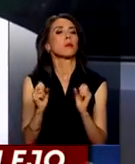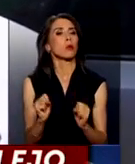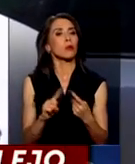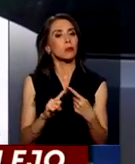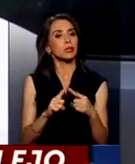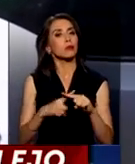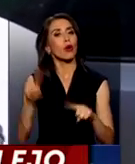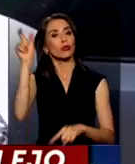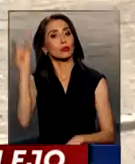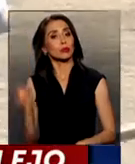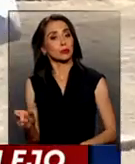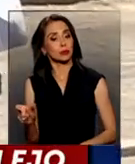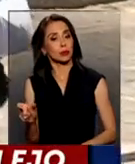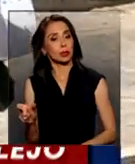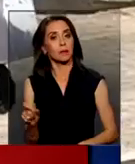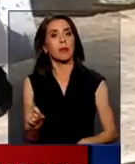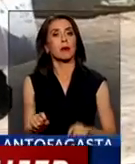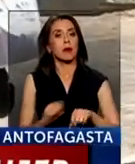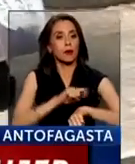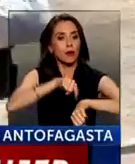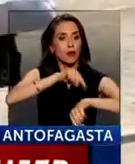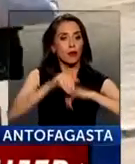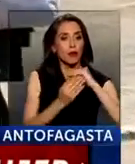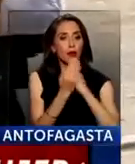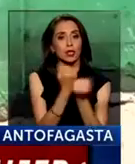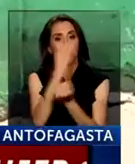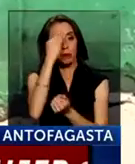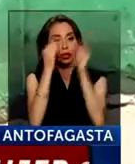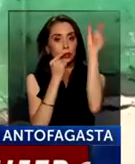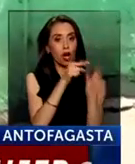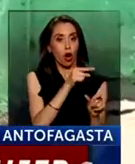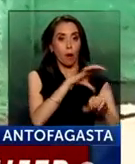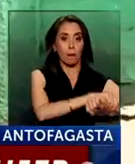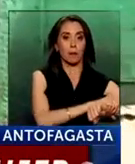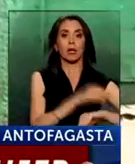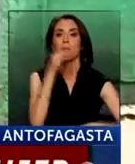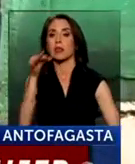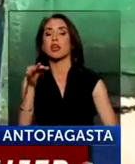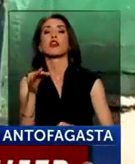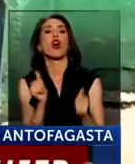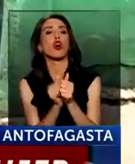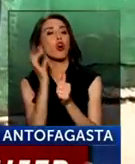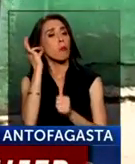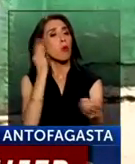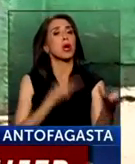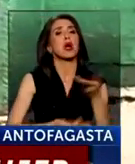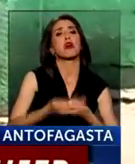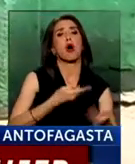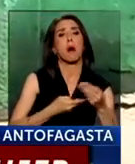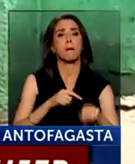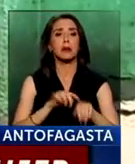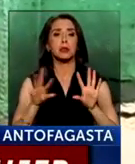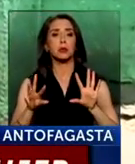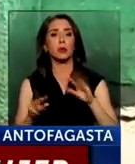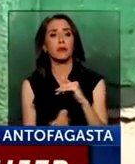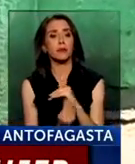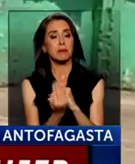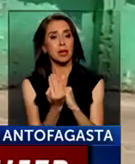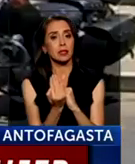participación de terceras personas en las primeras horas ante la policía el trabajador dijo que estaba compartiendo junto a la mujer y cerca de las 9 de la